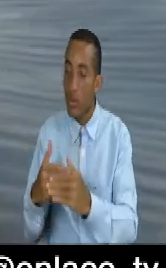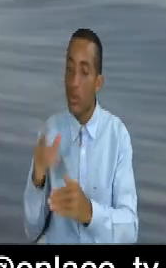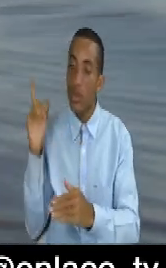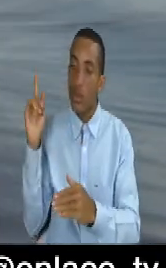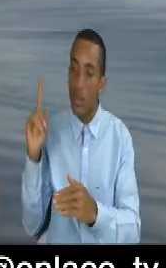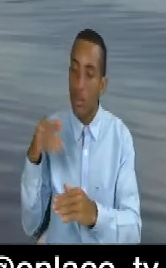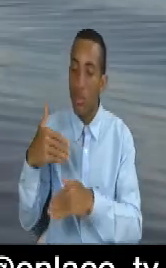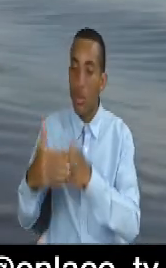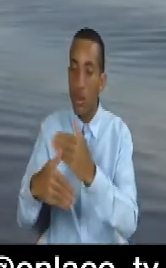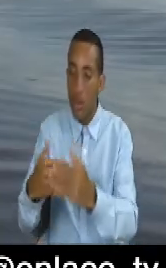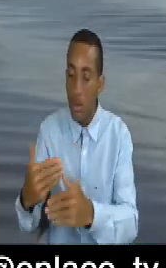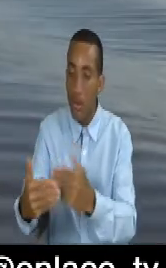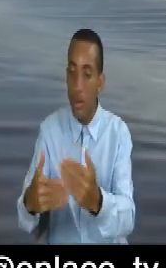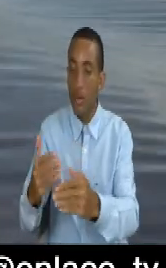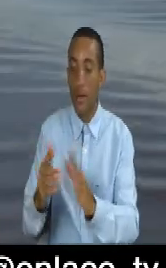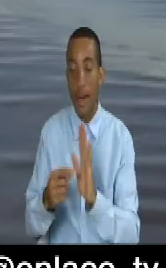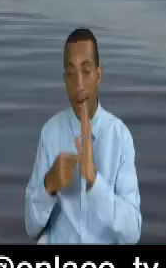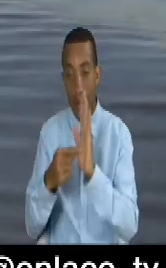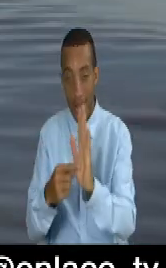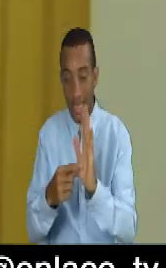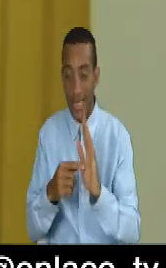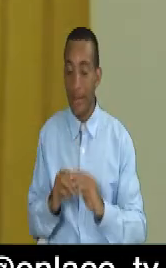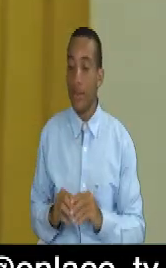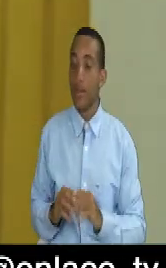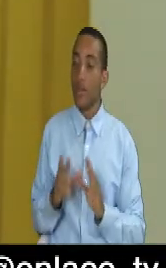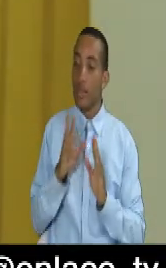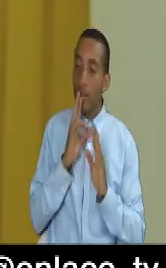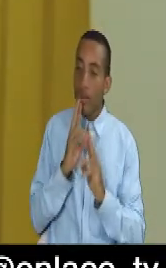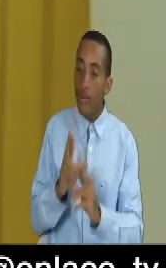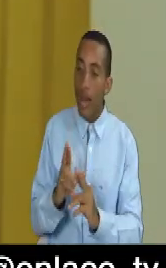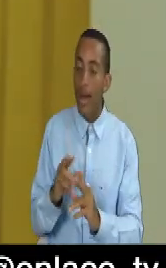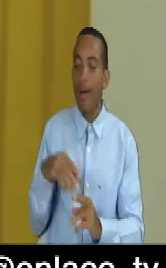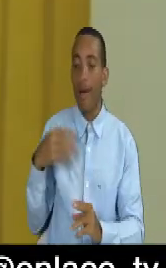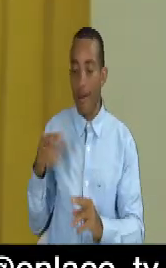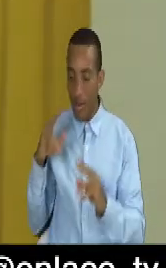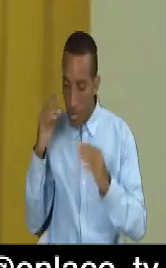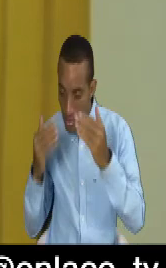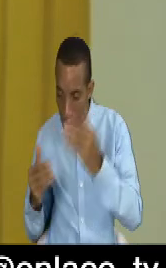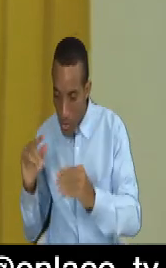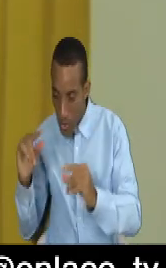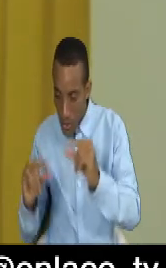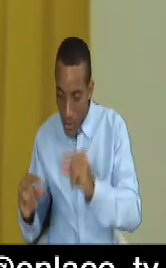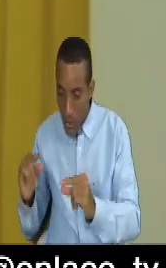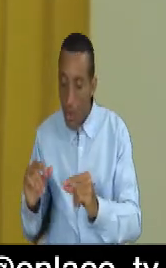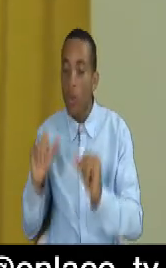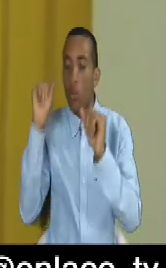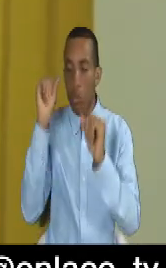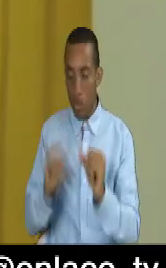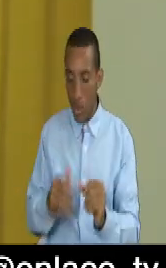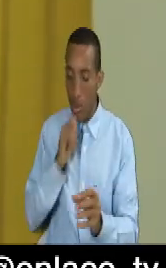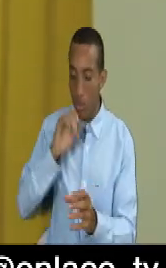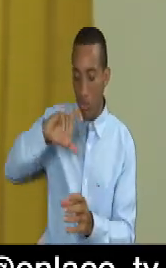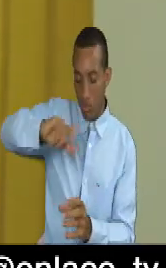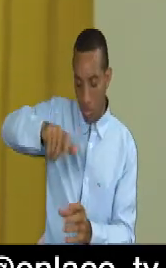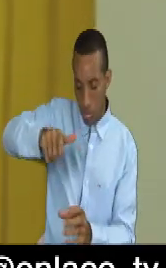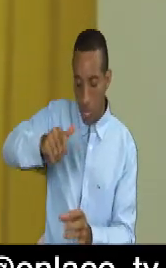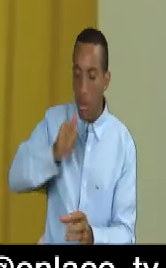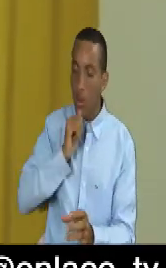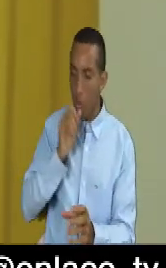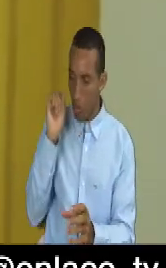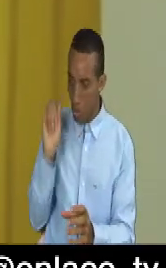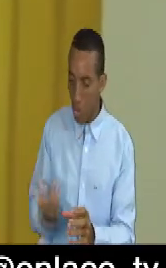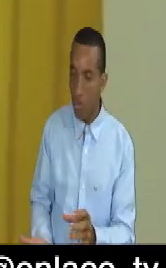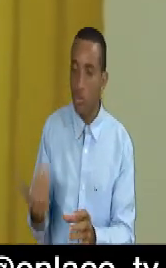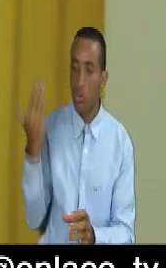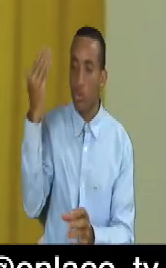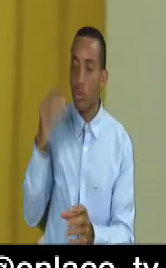pasar, son resultados que dan esa posibilidad de que son confiables para el consumo humano. Son valores